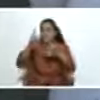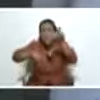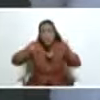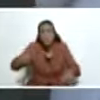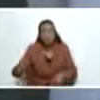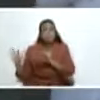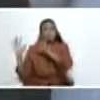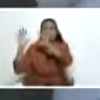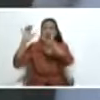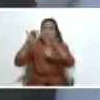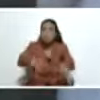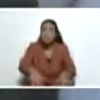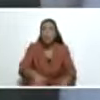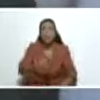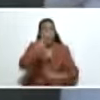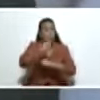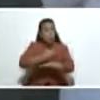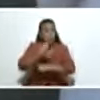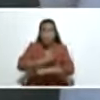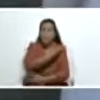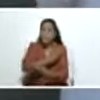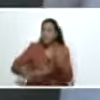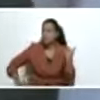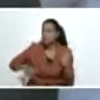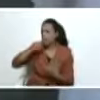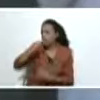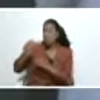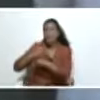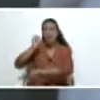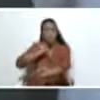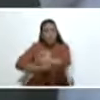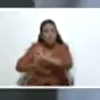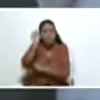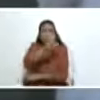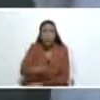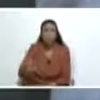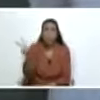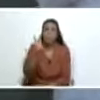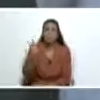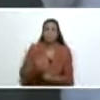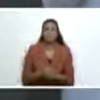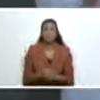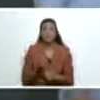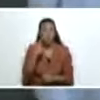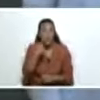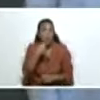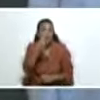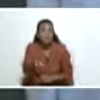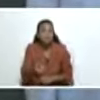vinimos aquí, por instrucciones suyas, presidente, a defender la patria. Yo